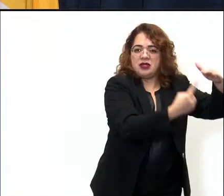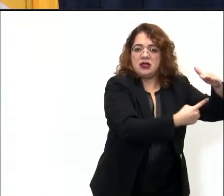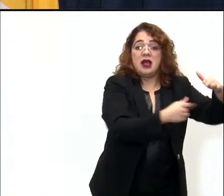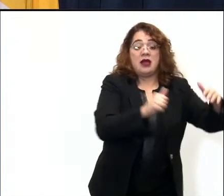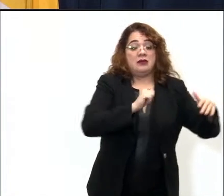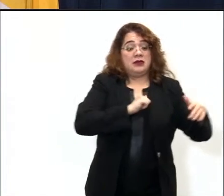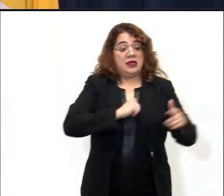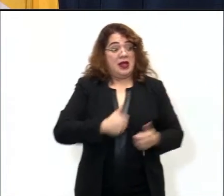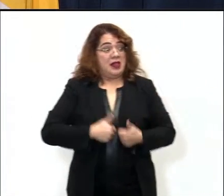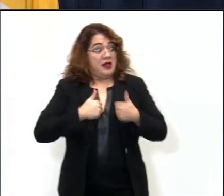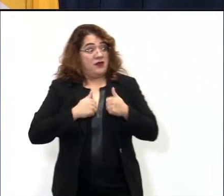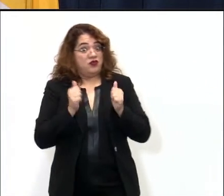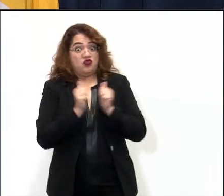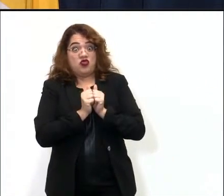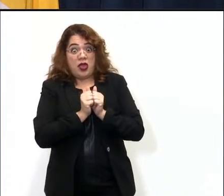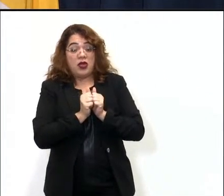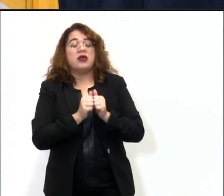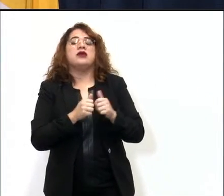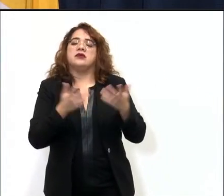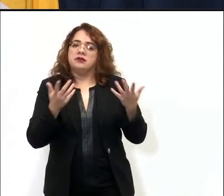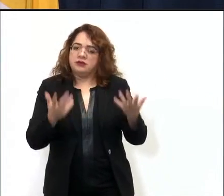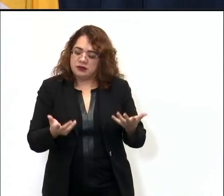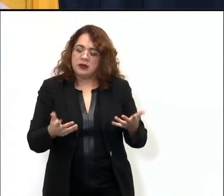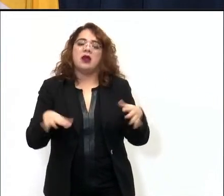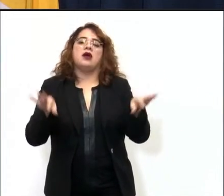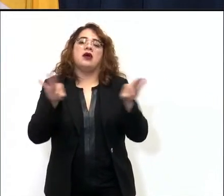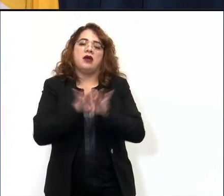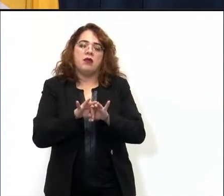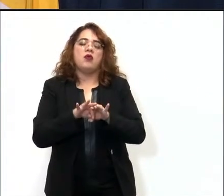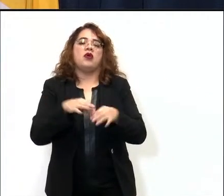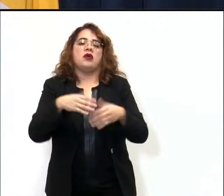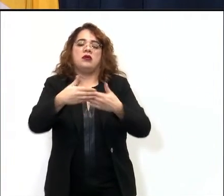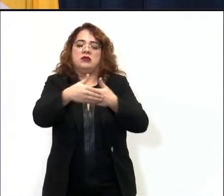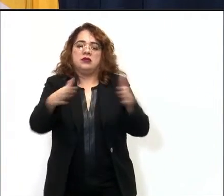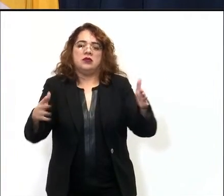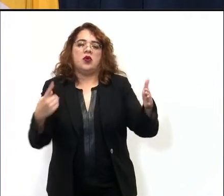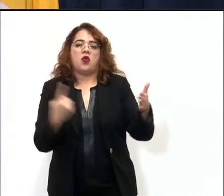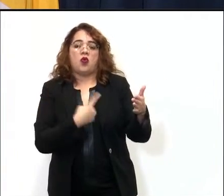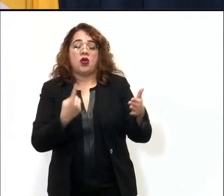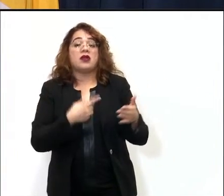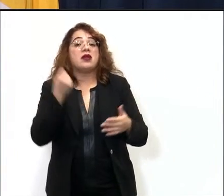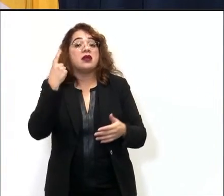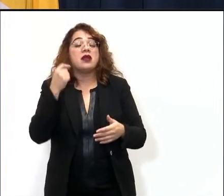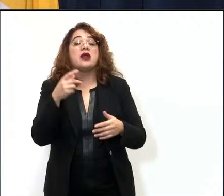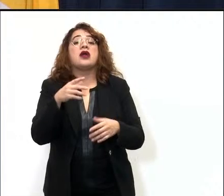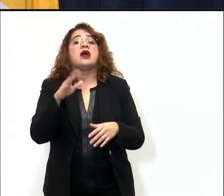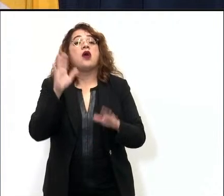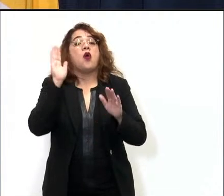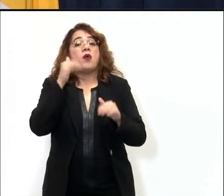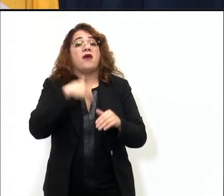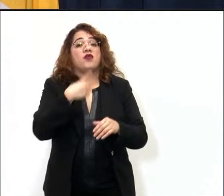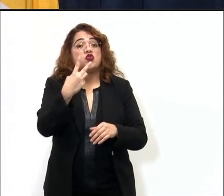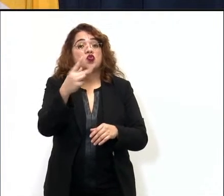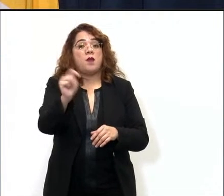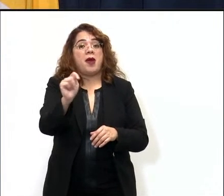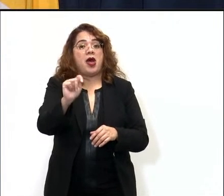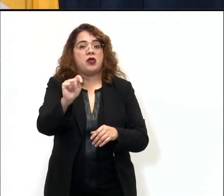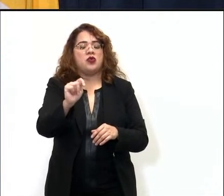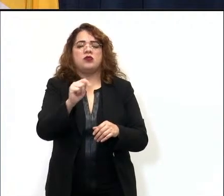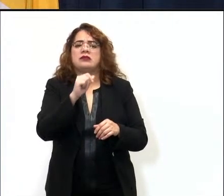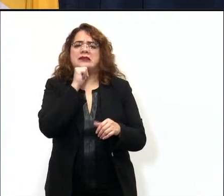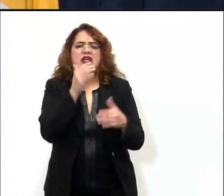permite y tienen otro baño, también se recomienda que usen un baño y no lo compartan, si es